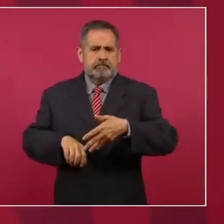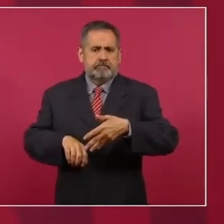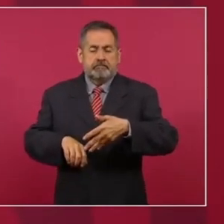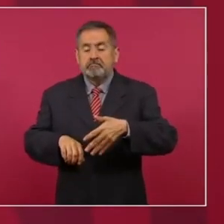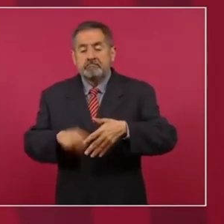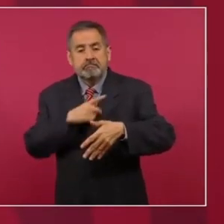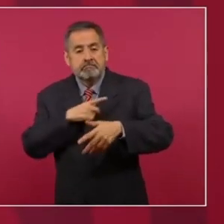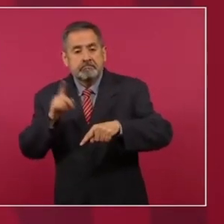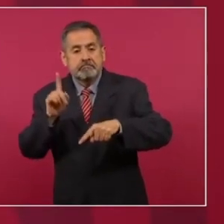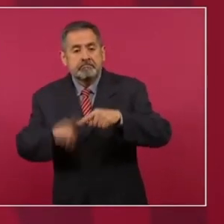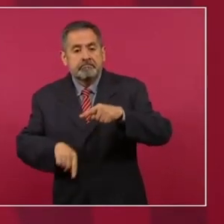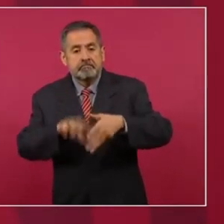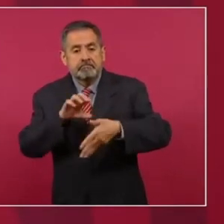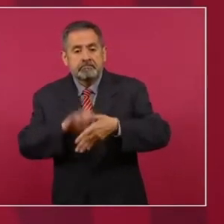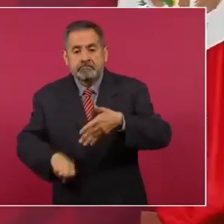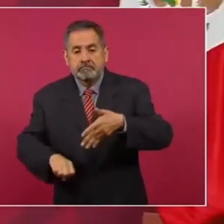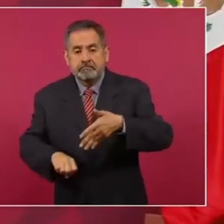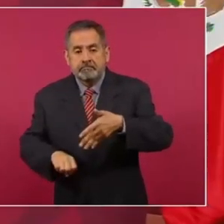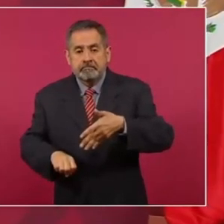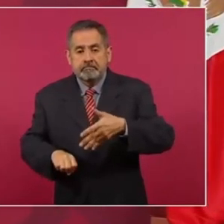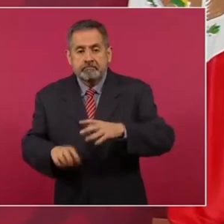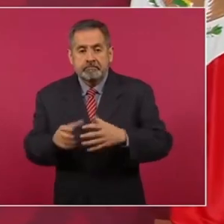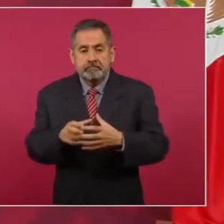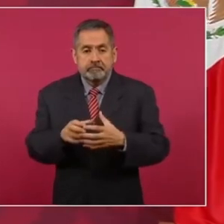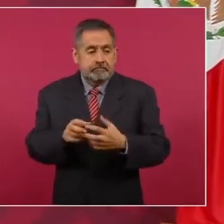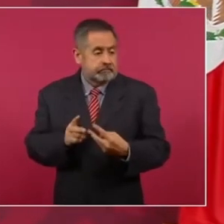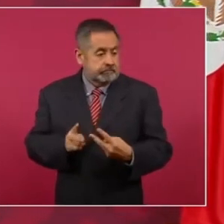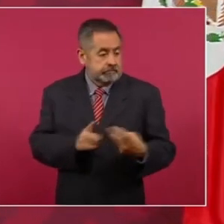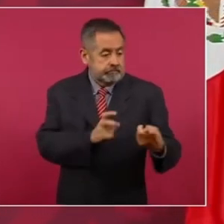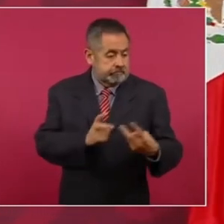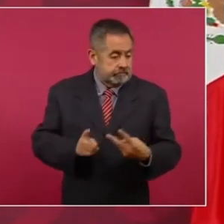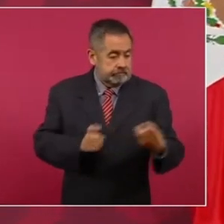lo que se roban de combustible.